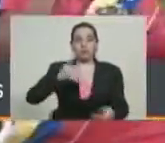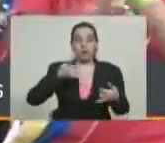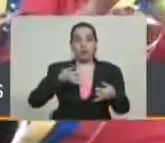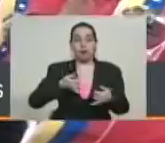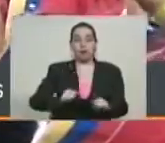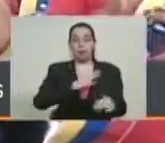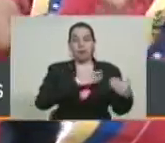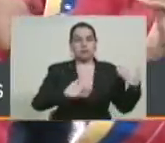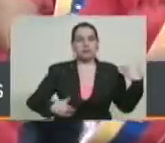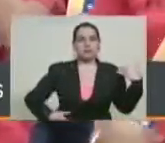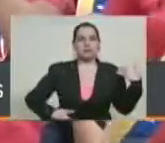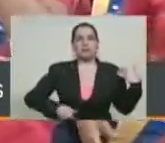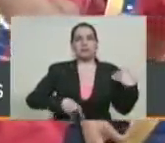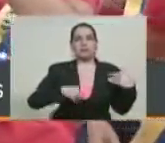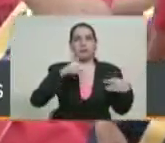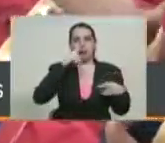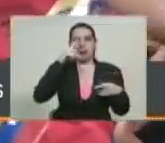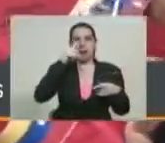obrero.